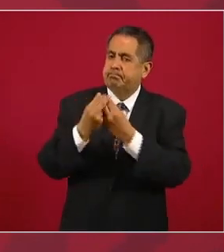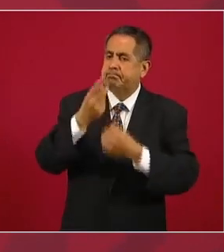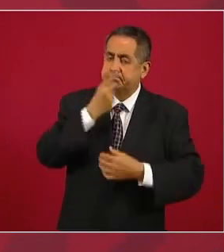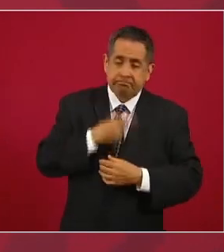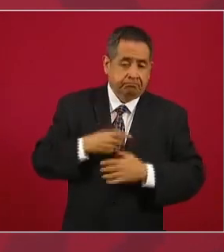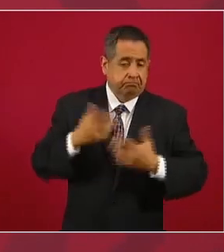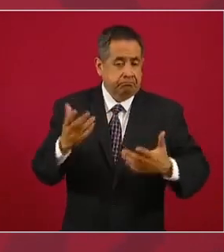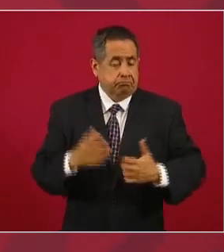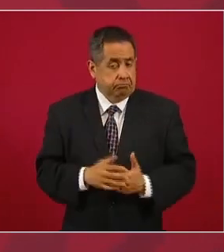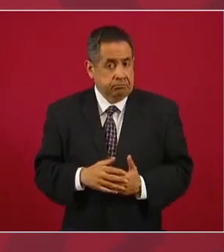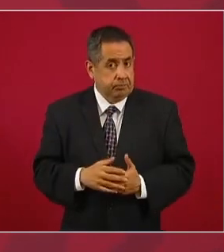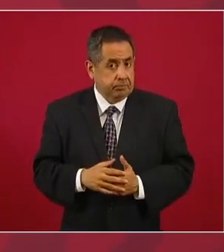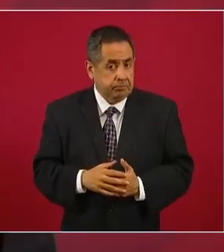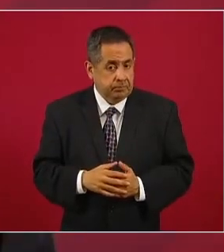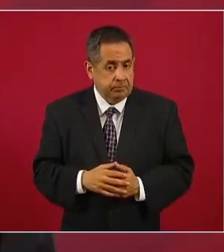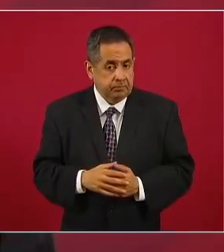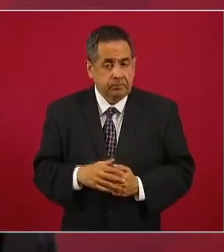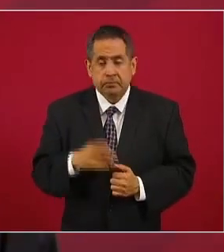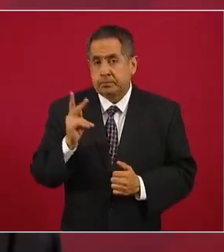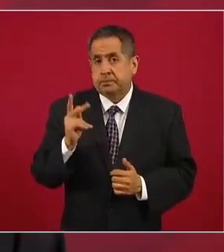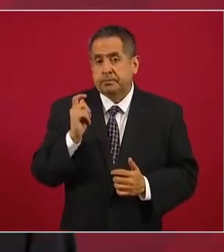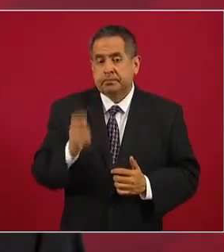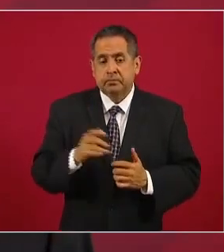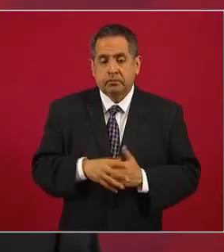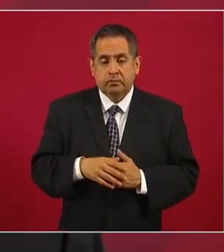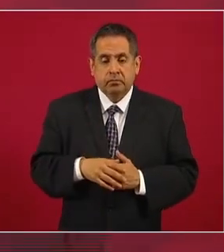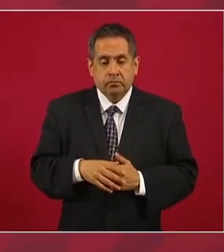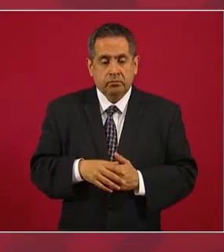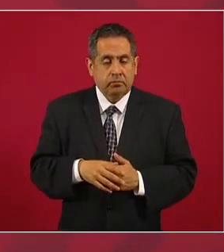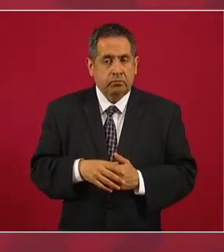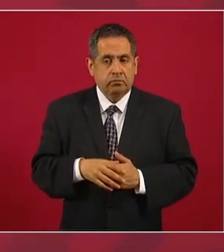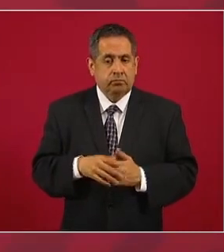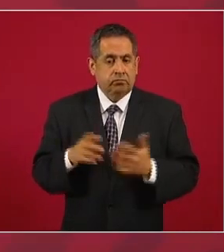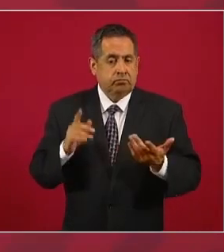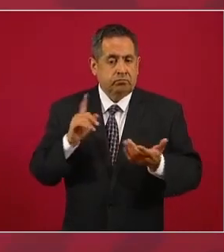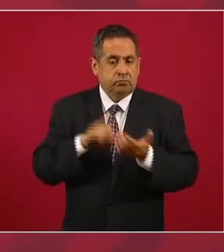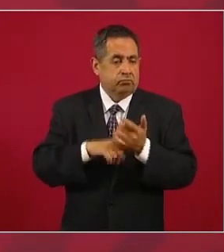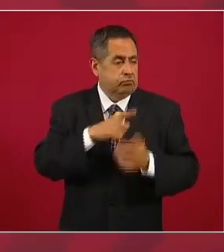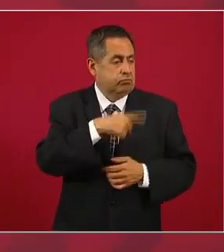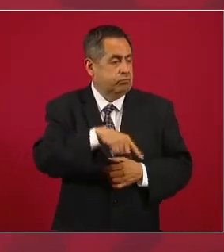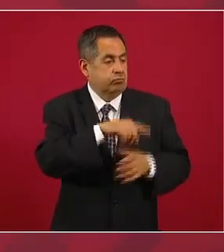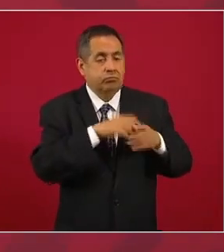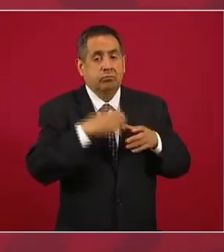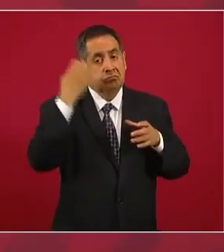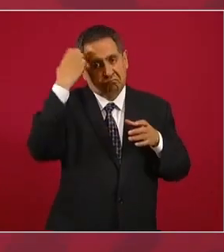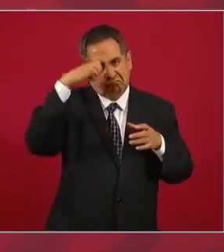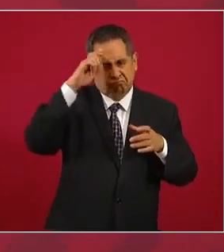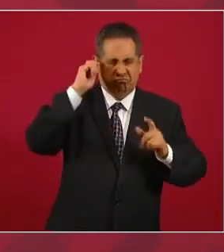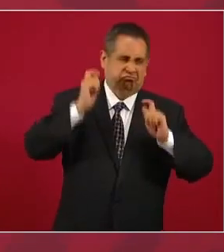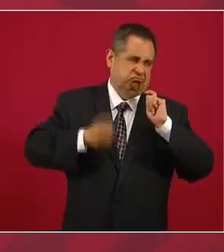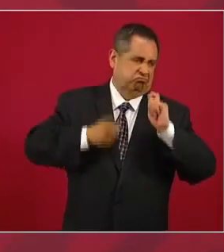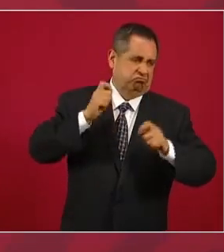Y pues no son los expertos que por lo general